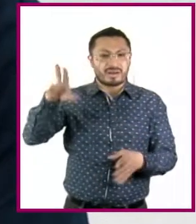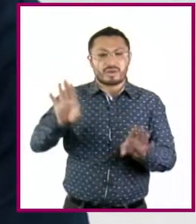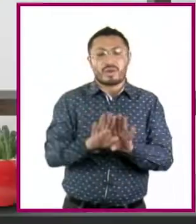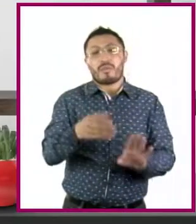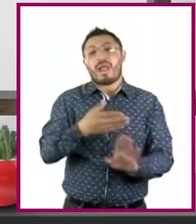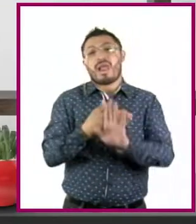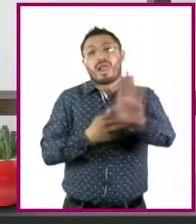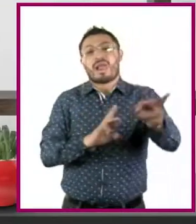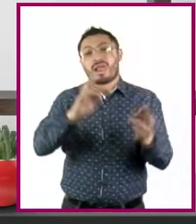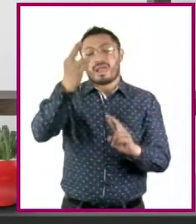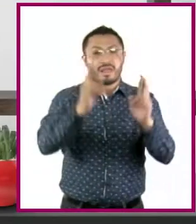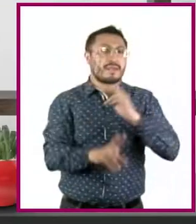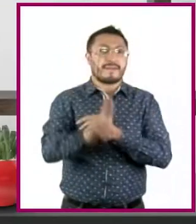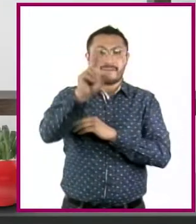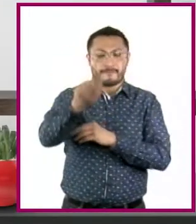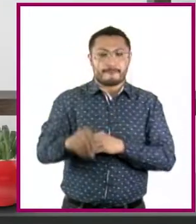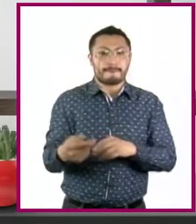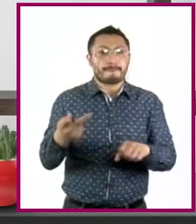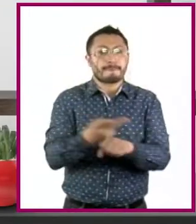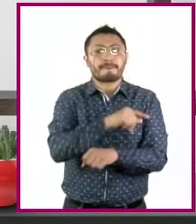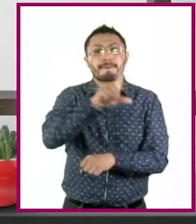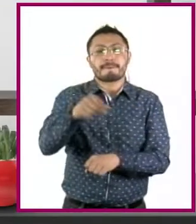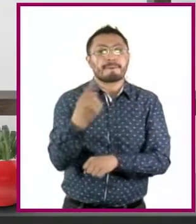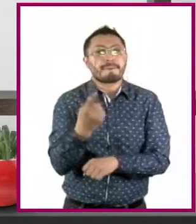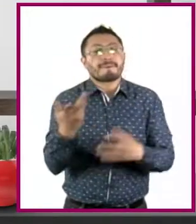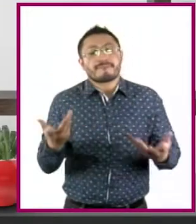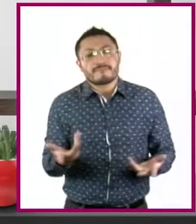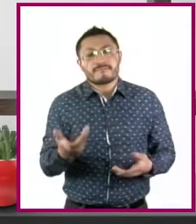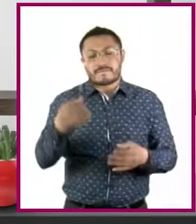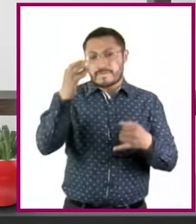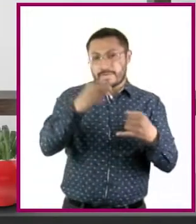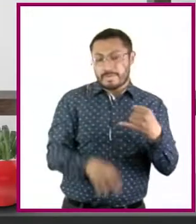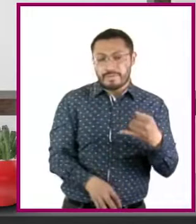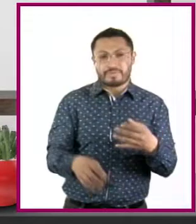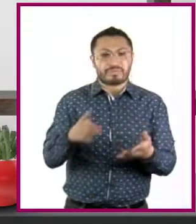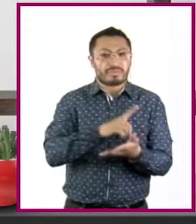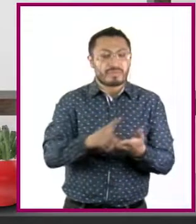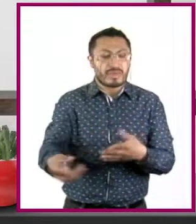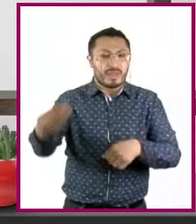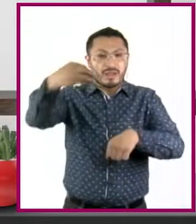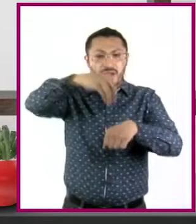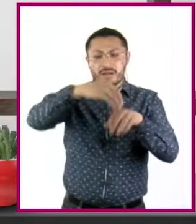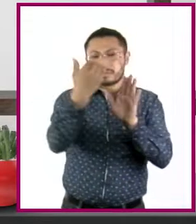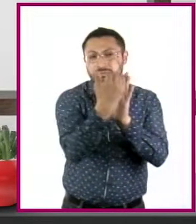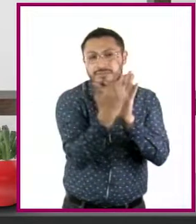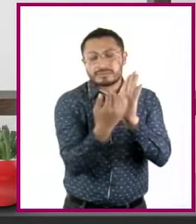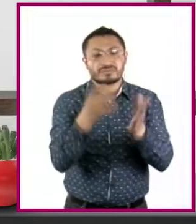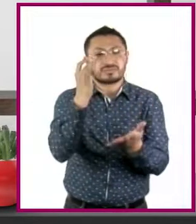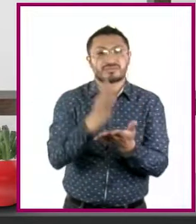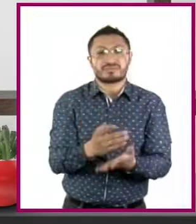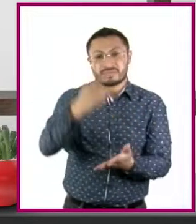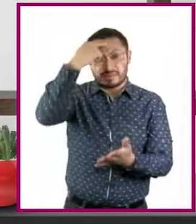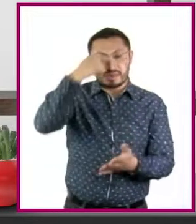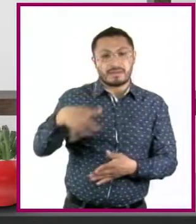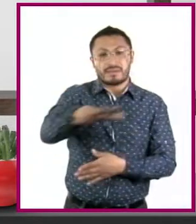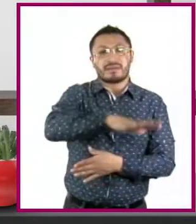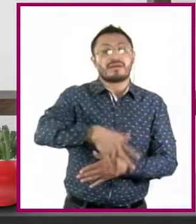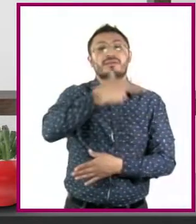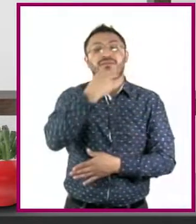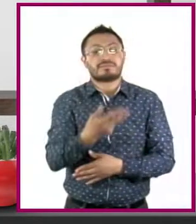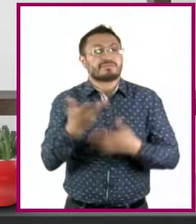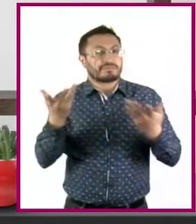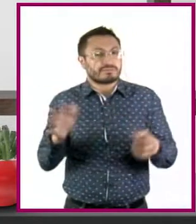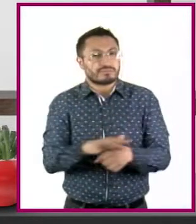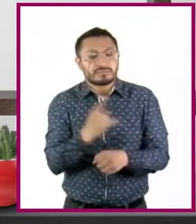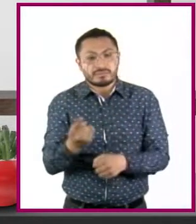la revolución. ¿Pero qué pasó después? ¿Por qué finalmente los derechos establecidos eran únicamente para hombres? La historia escrita por las